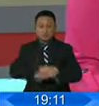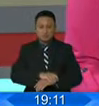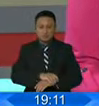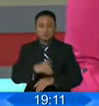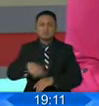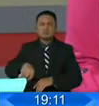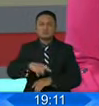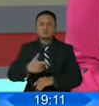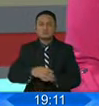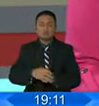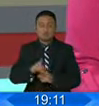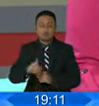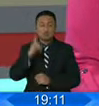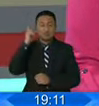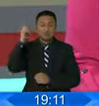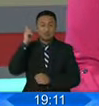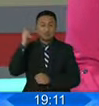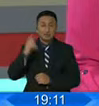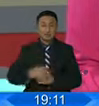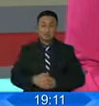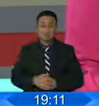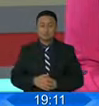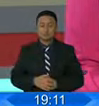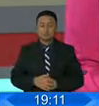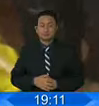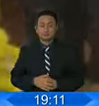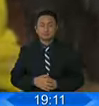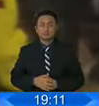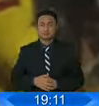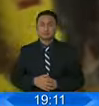ellas quien sería el líder de la organización.